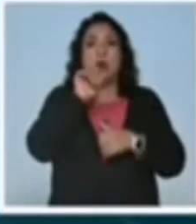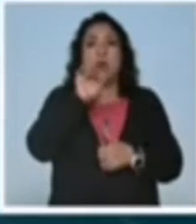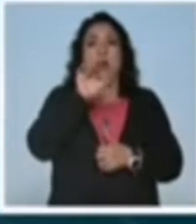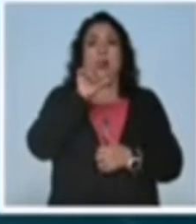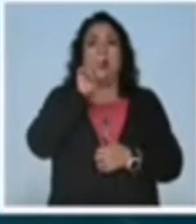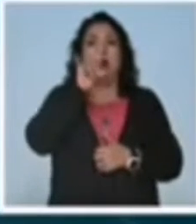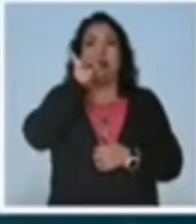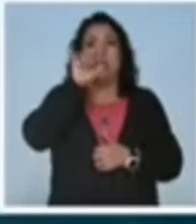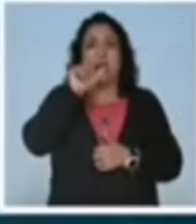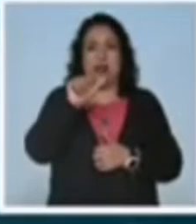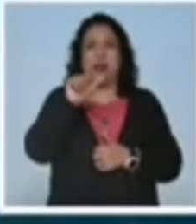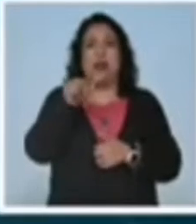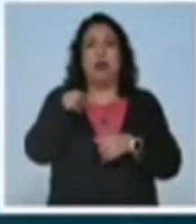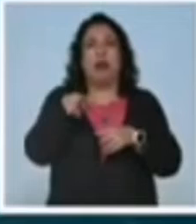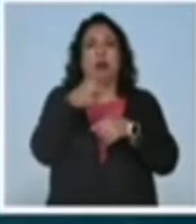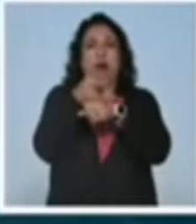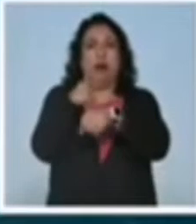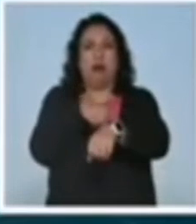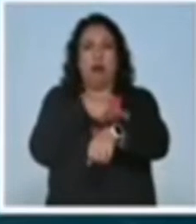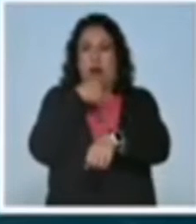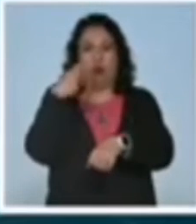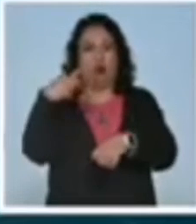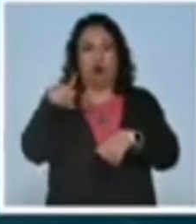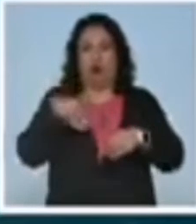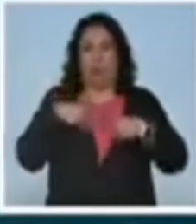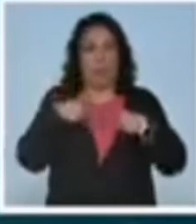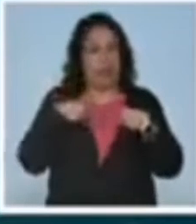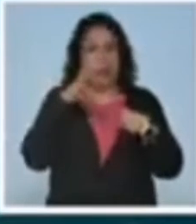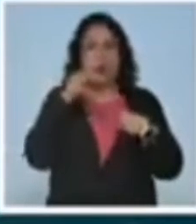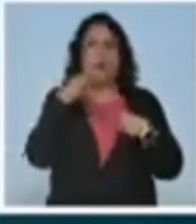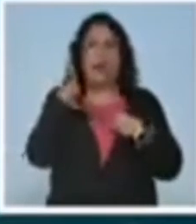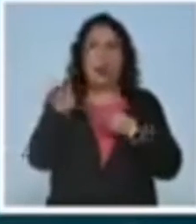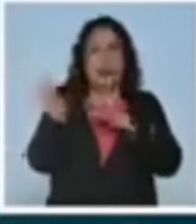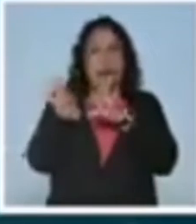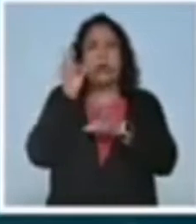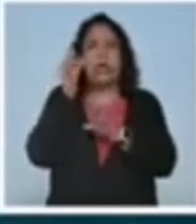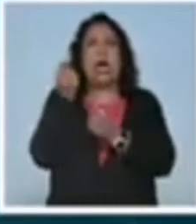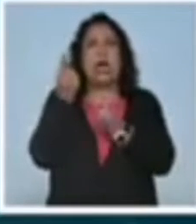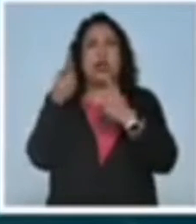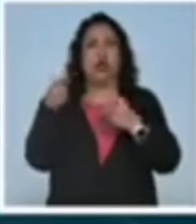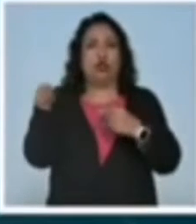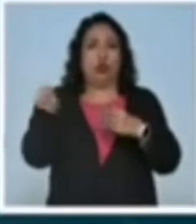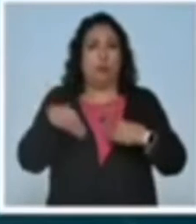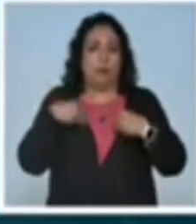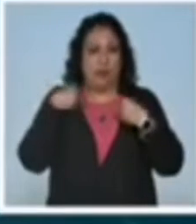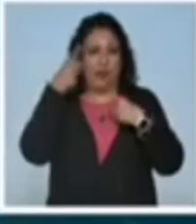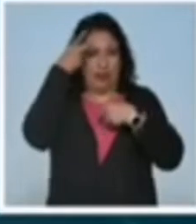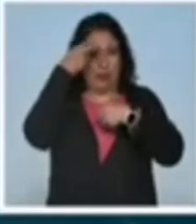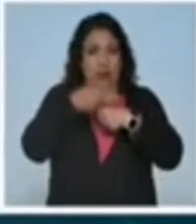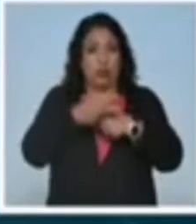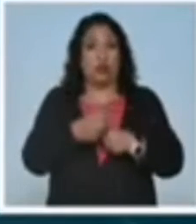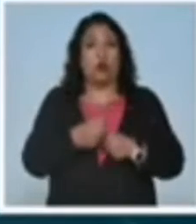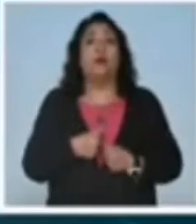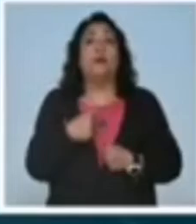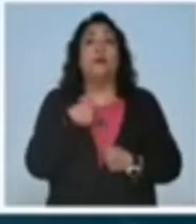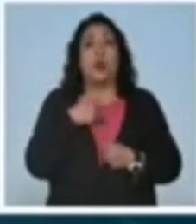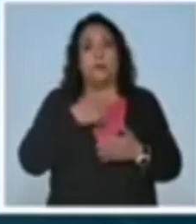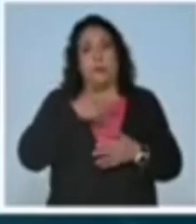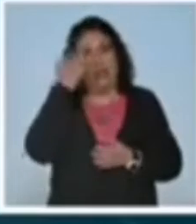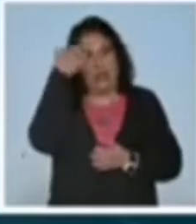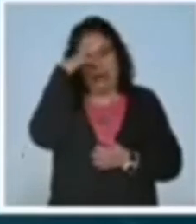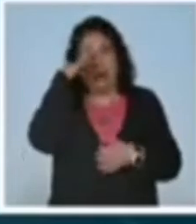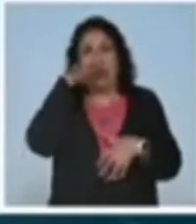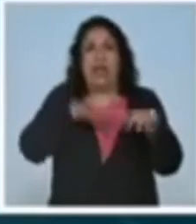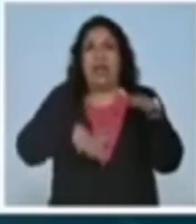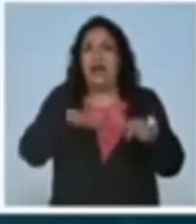Arcadia Palermo, largometraje que no es biográfico, pero sí retoma algunos momentos de la vida del director. Y yo hablo desde mi experiencia y